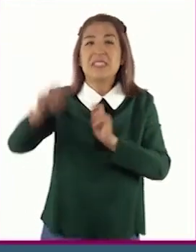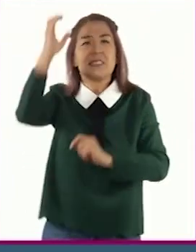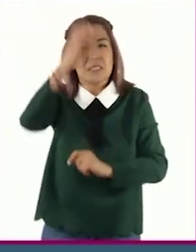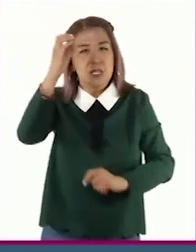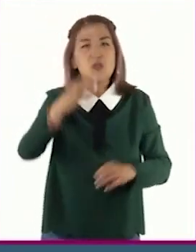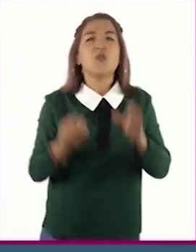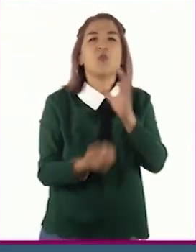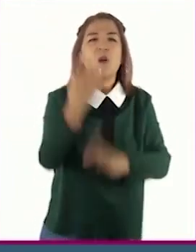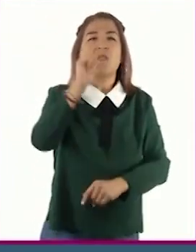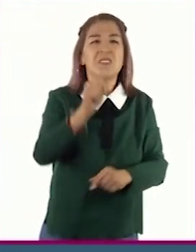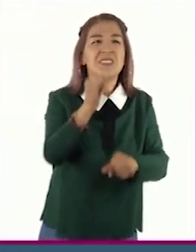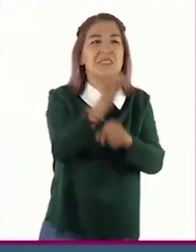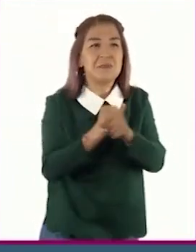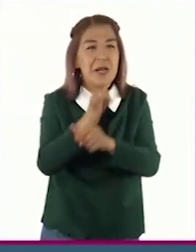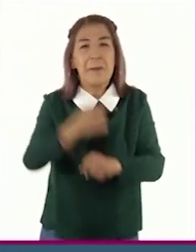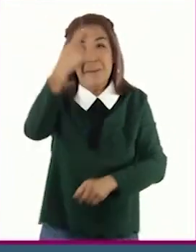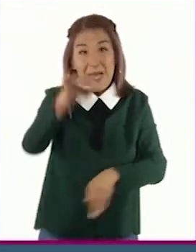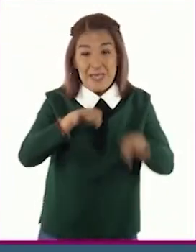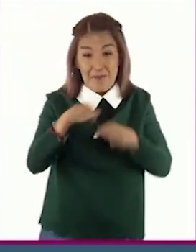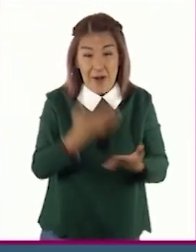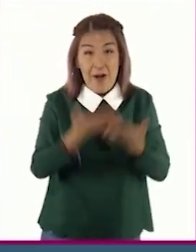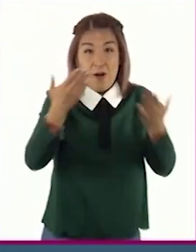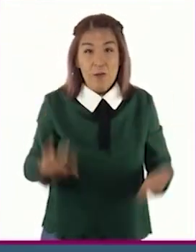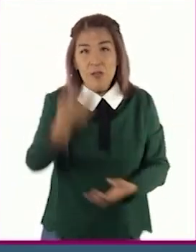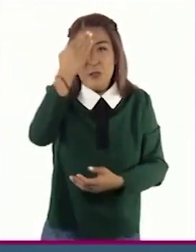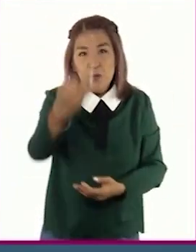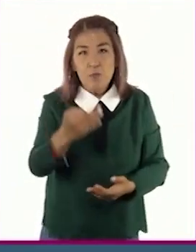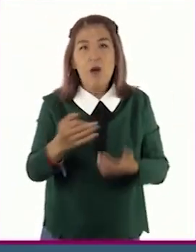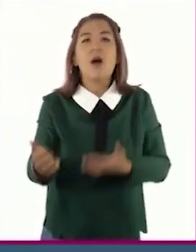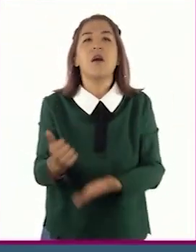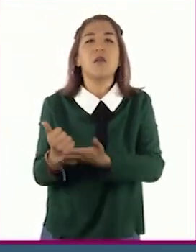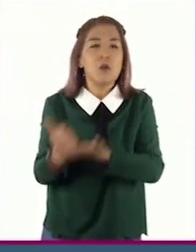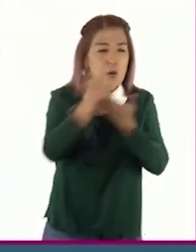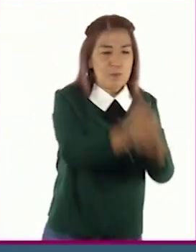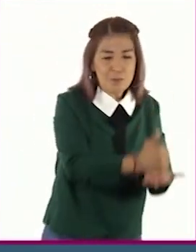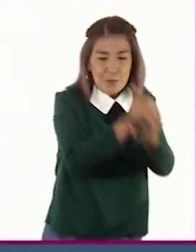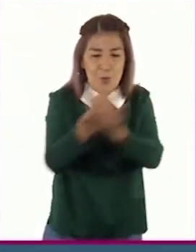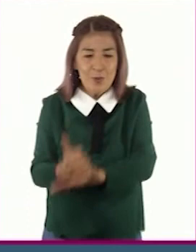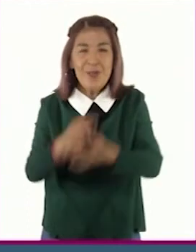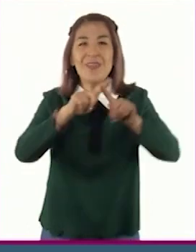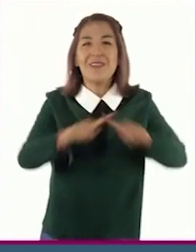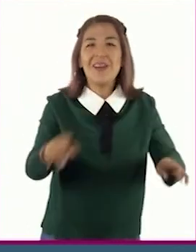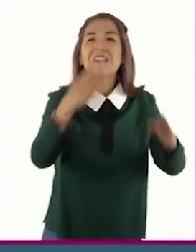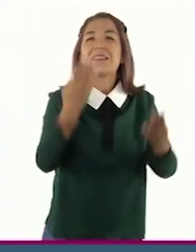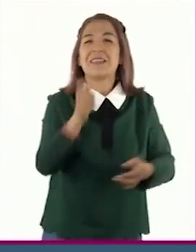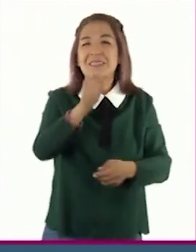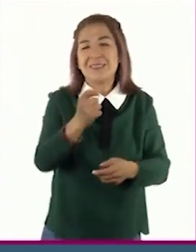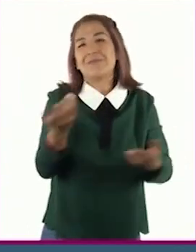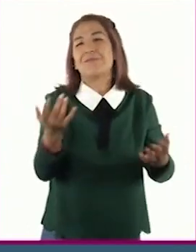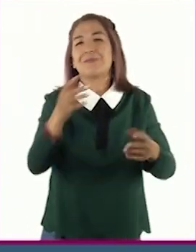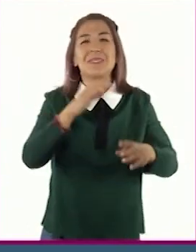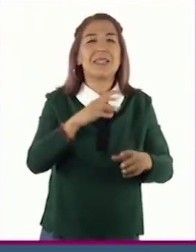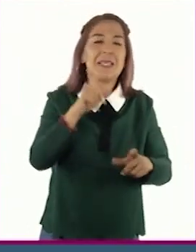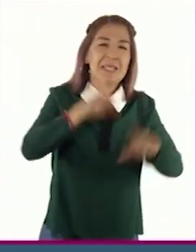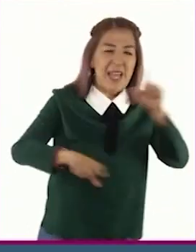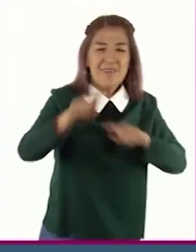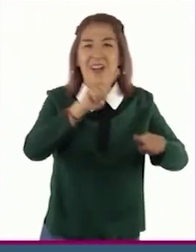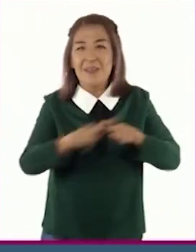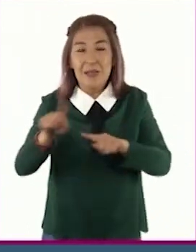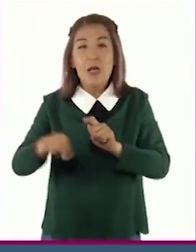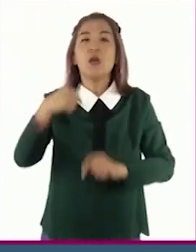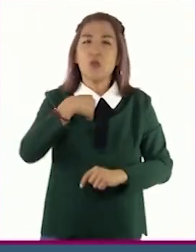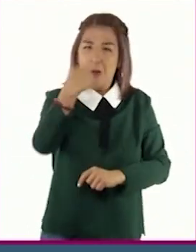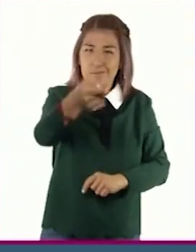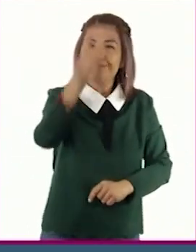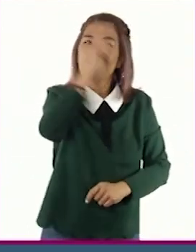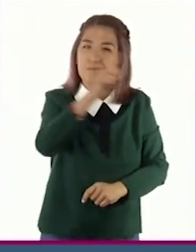de investigación y de trabajo actualmente pues se apoyan de otras áreas. Y bueno, aquí lo que quiero resaltar o comentarles a ustedes es